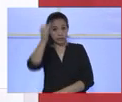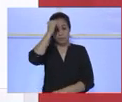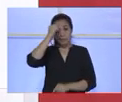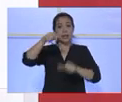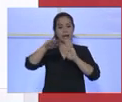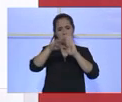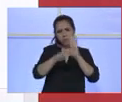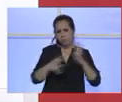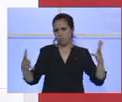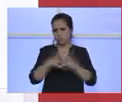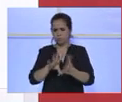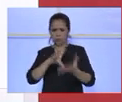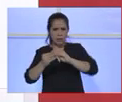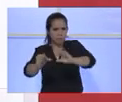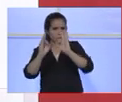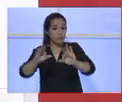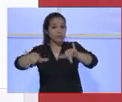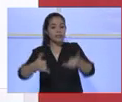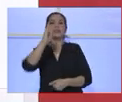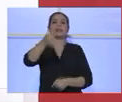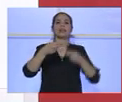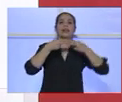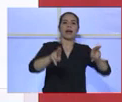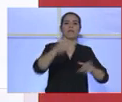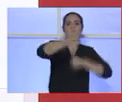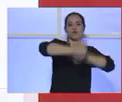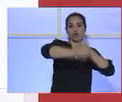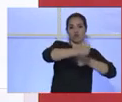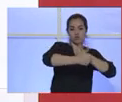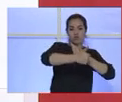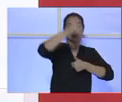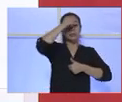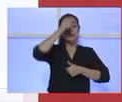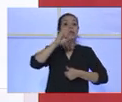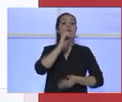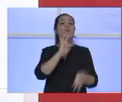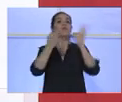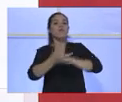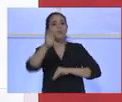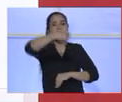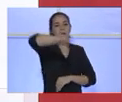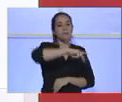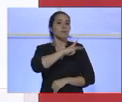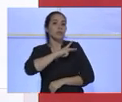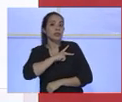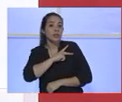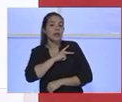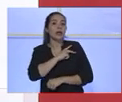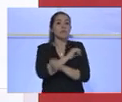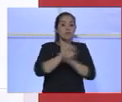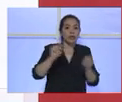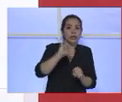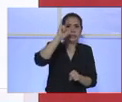concurso internacional en la sede de la OASI a los efectos de que las personas que tienen mayor expertise en